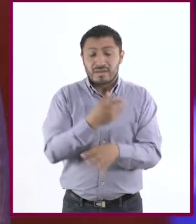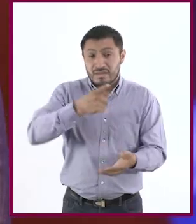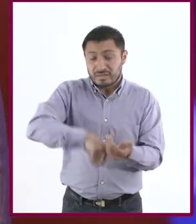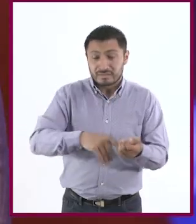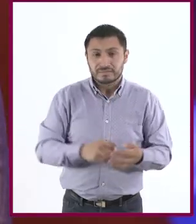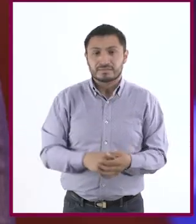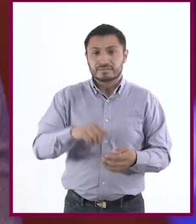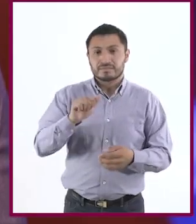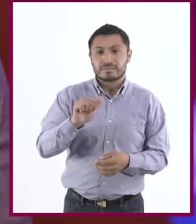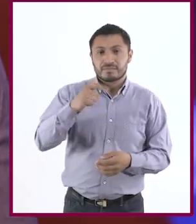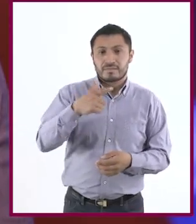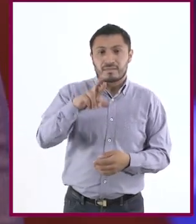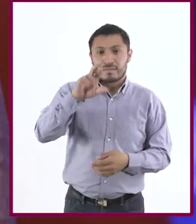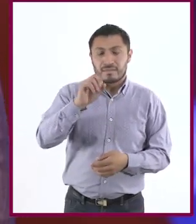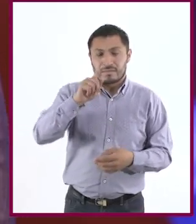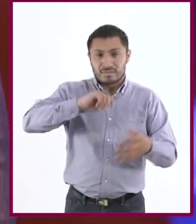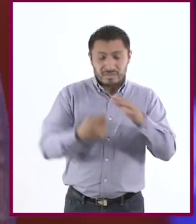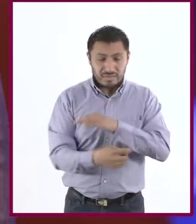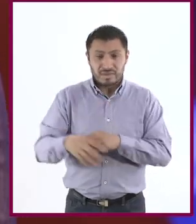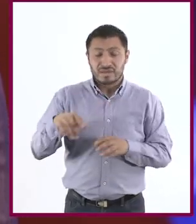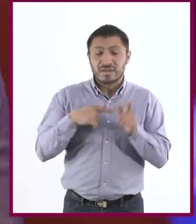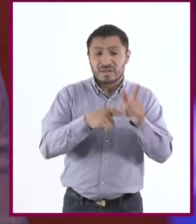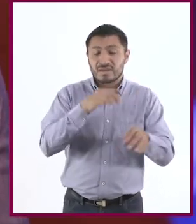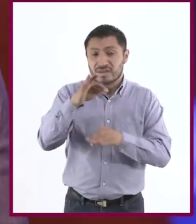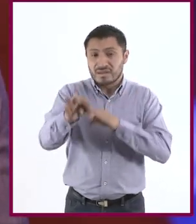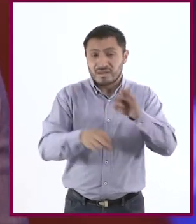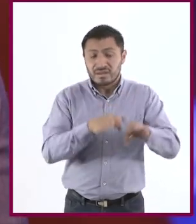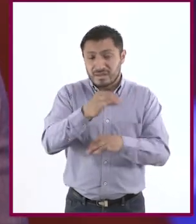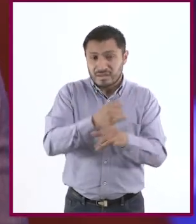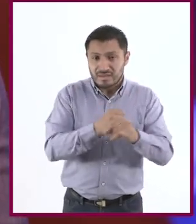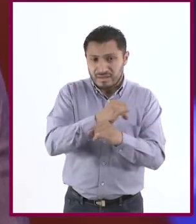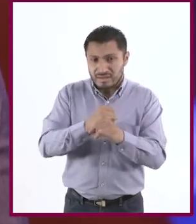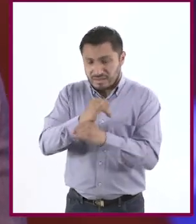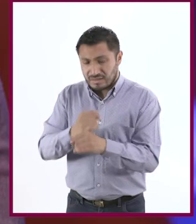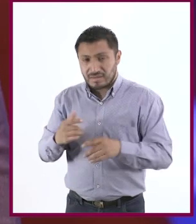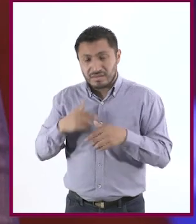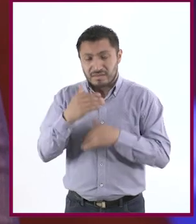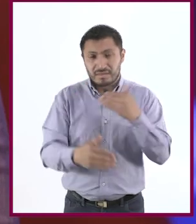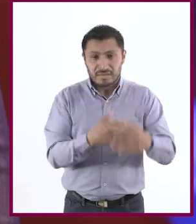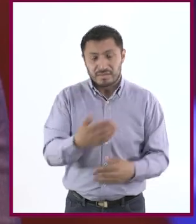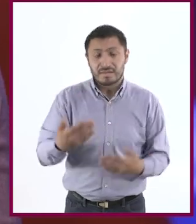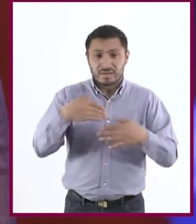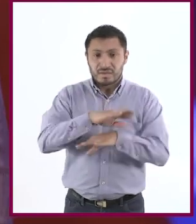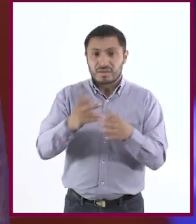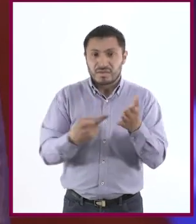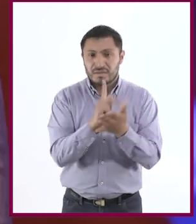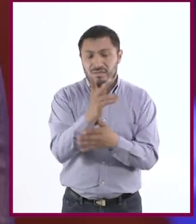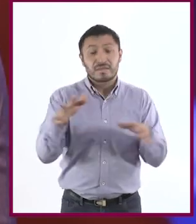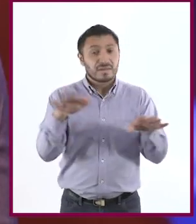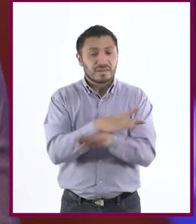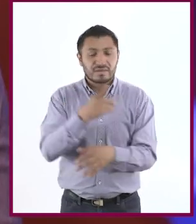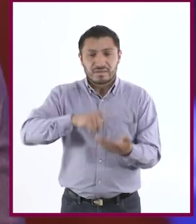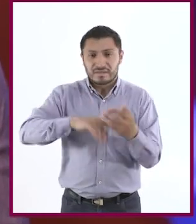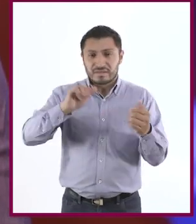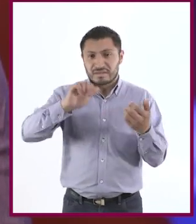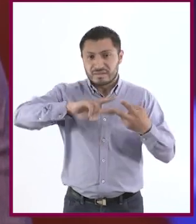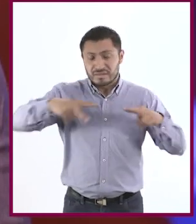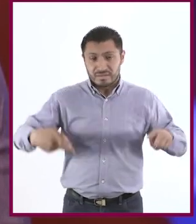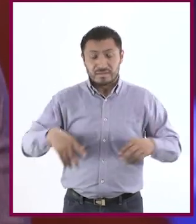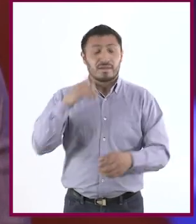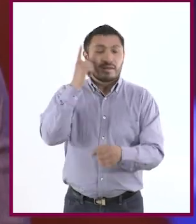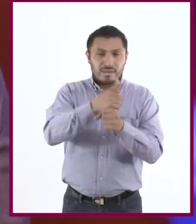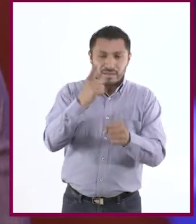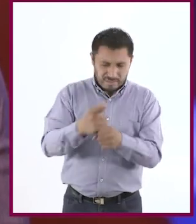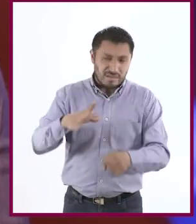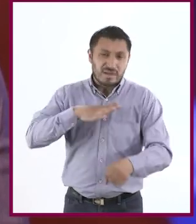La agrotecnología va a seguir avanzando en la investigación y modificación genética de especies de plantas. Sus descubrimientos han tenido